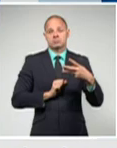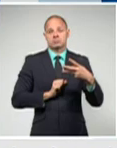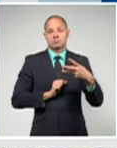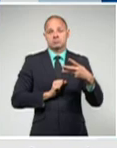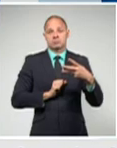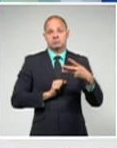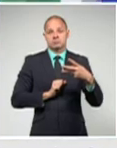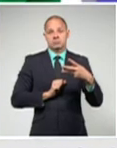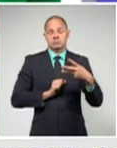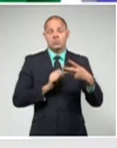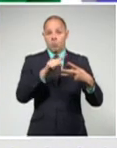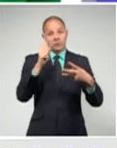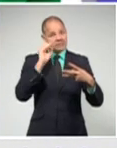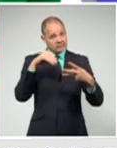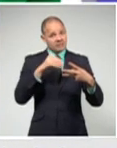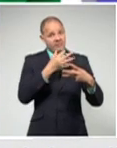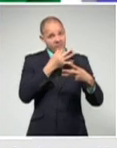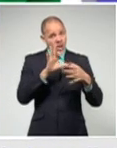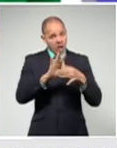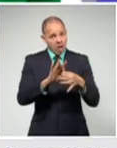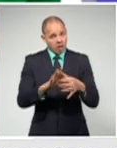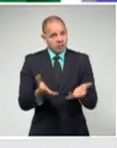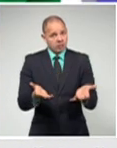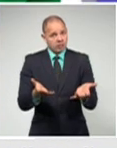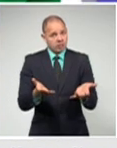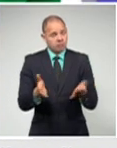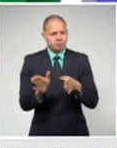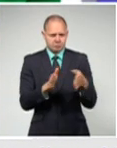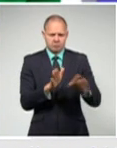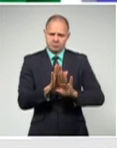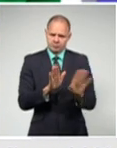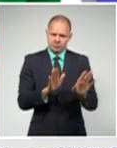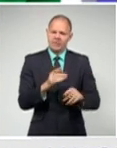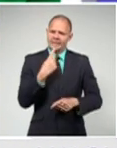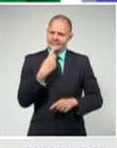Como ya había informado, 6 de los